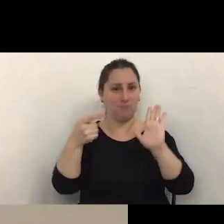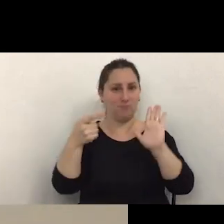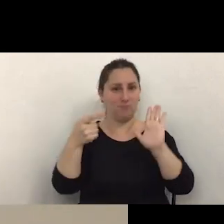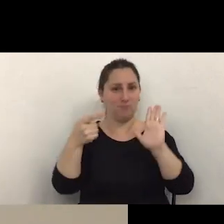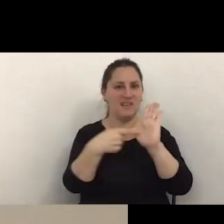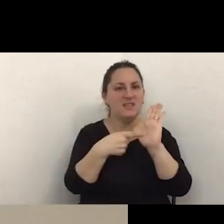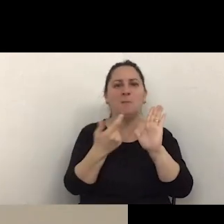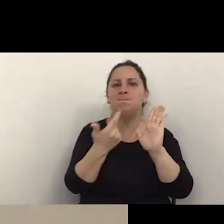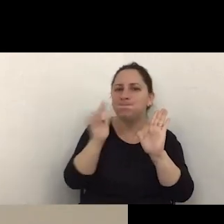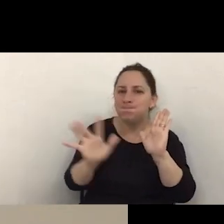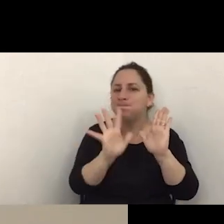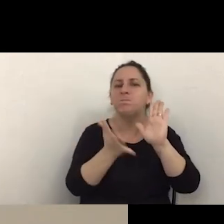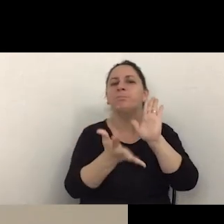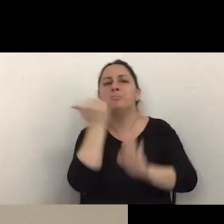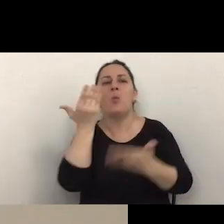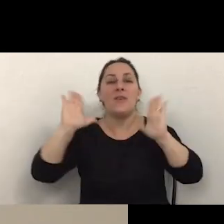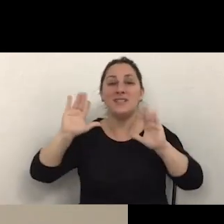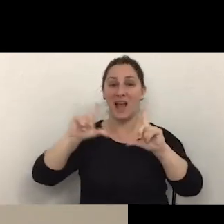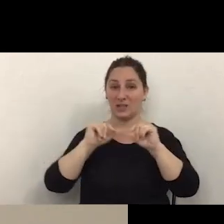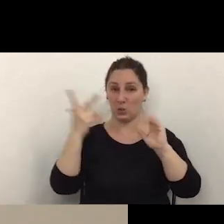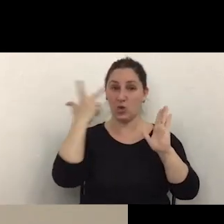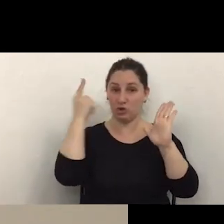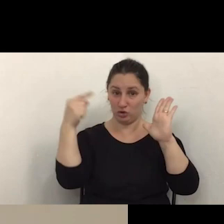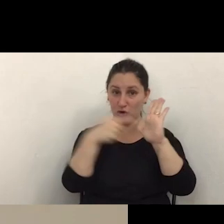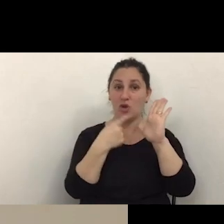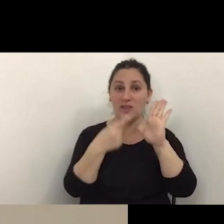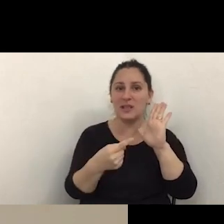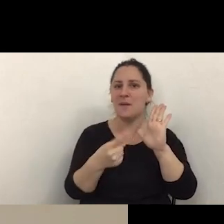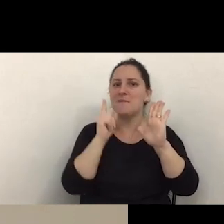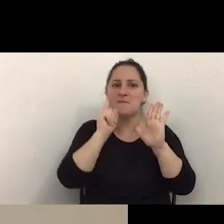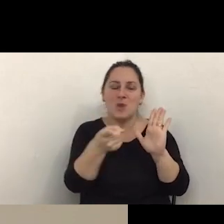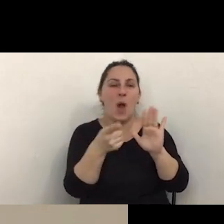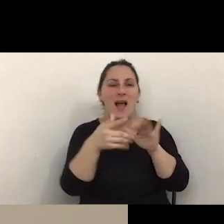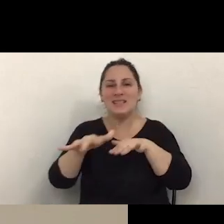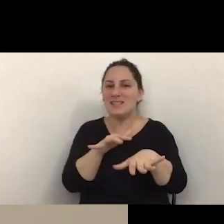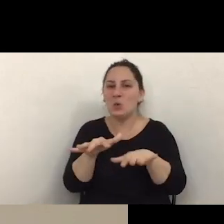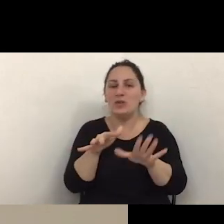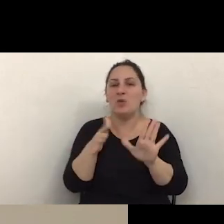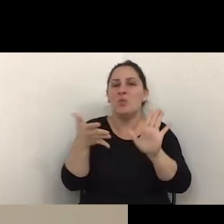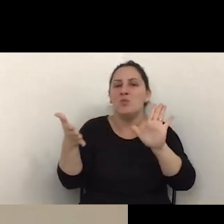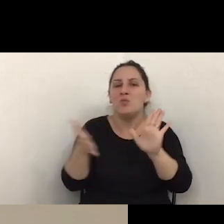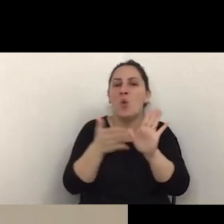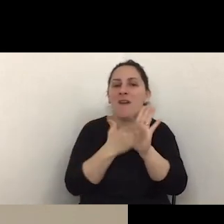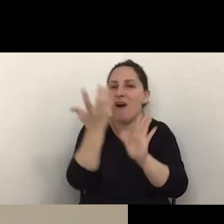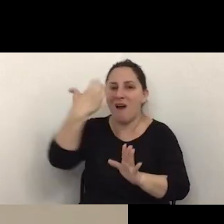una presunción en el artículo 18, no deja de ser un hecho que se prueba en sede